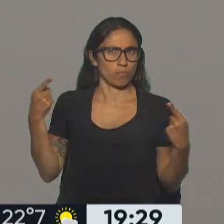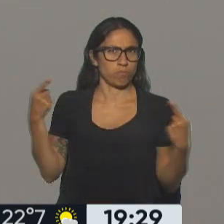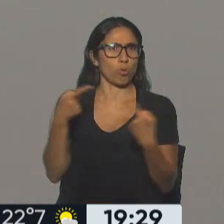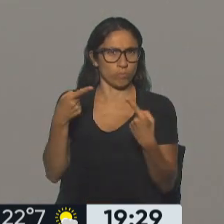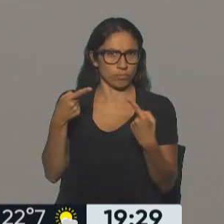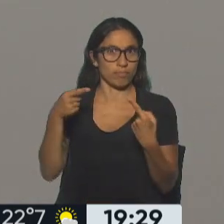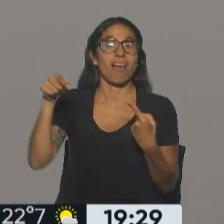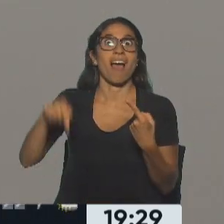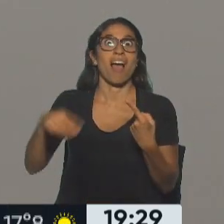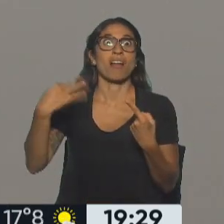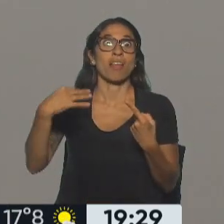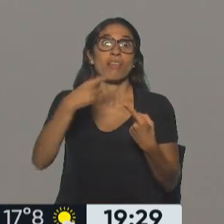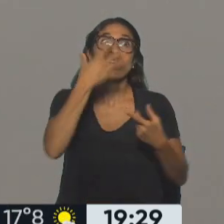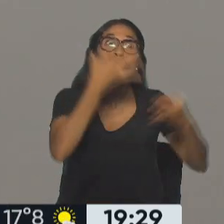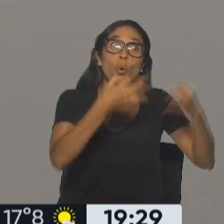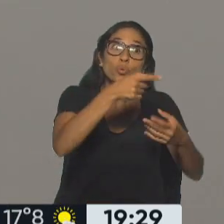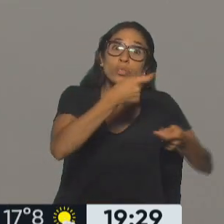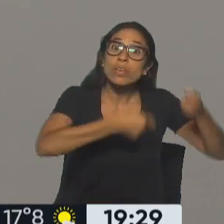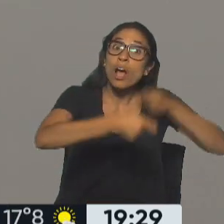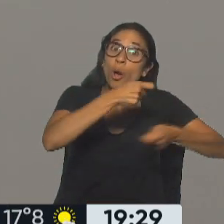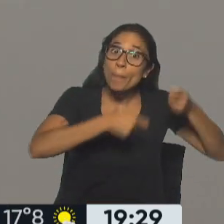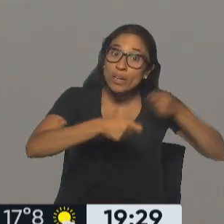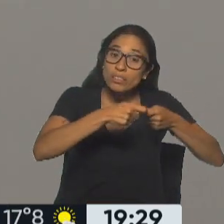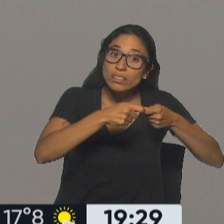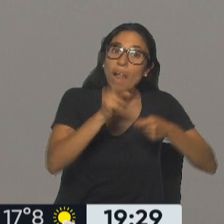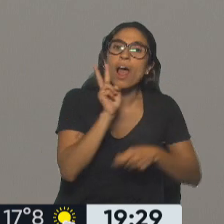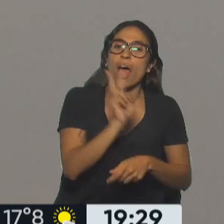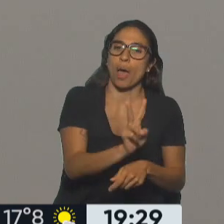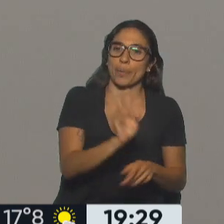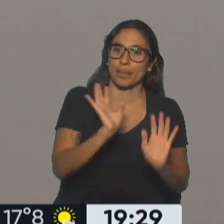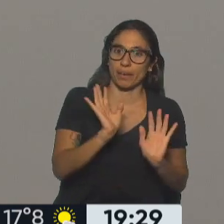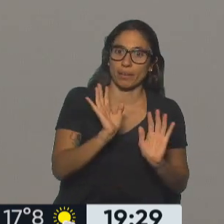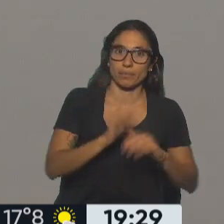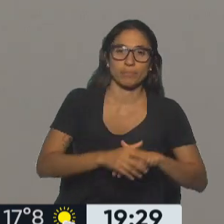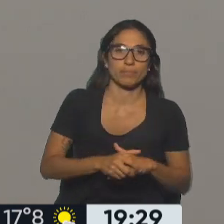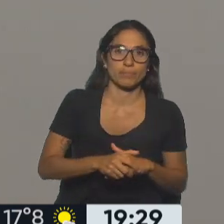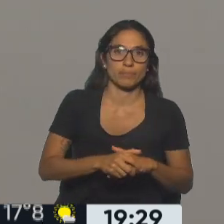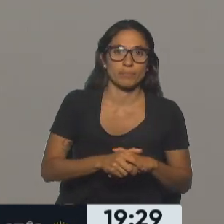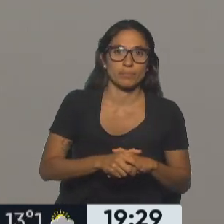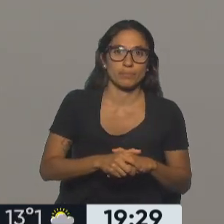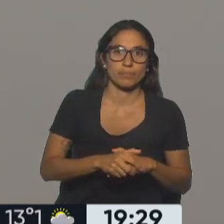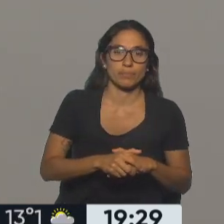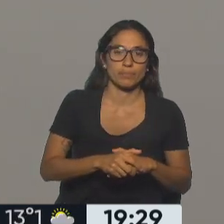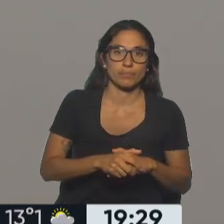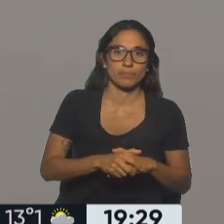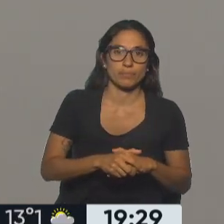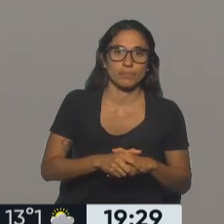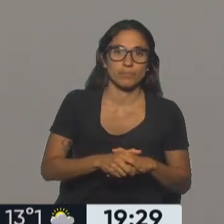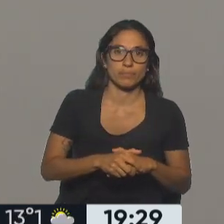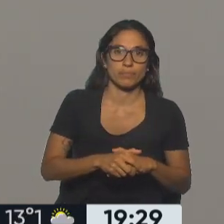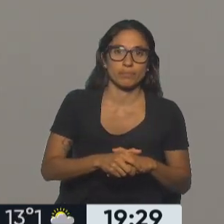sede la justicia comercial y que nos inclina a nosotros y nos predetermina en forma insoslayable